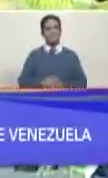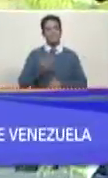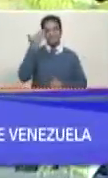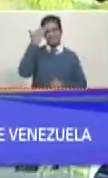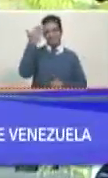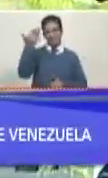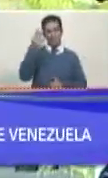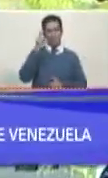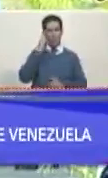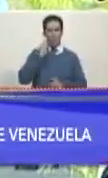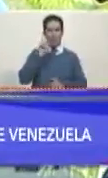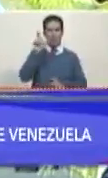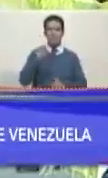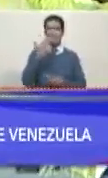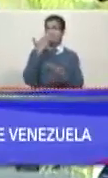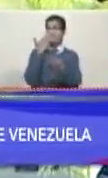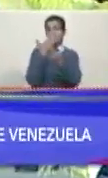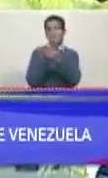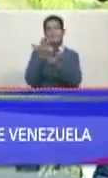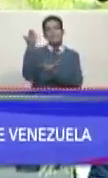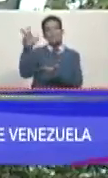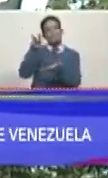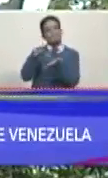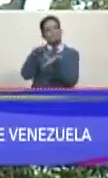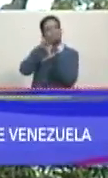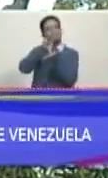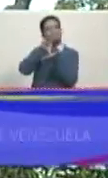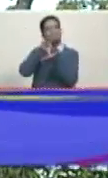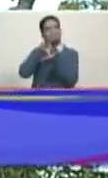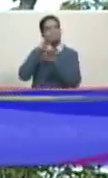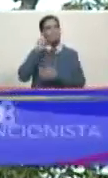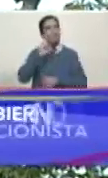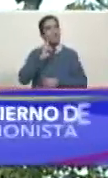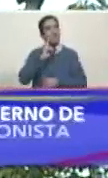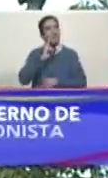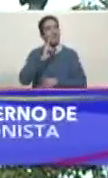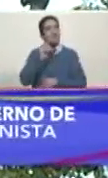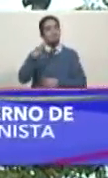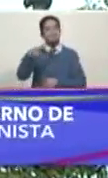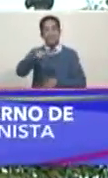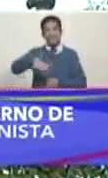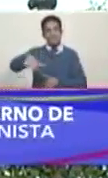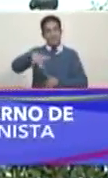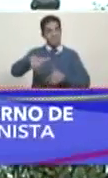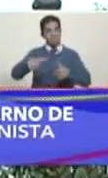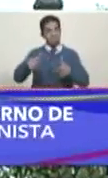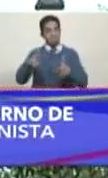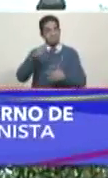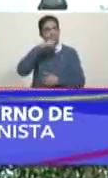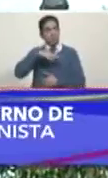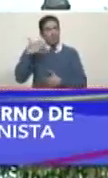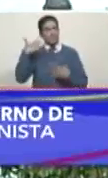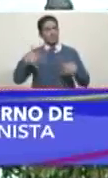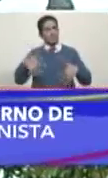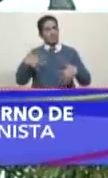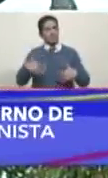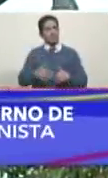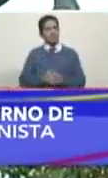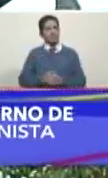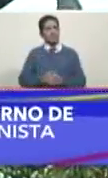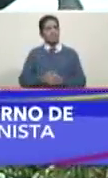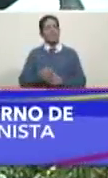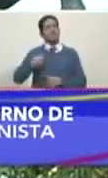bolivariano aquí frente a nuestro libertador Simón Bolívar, en esta plaza histórica majestuosa donde hemos dado